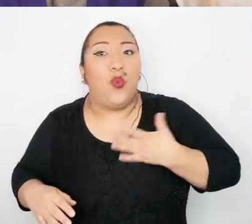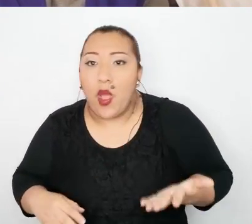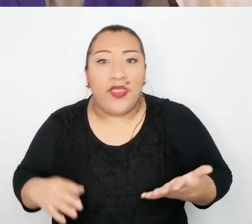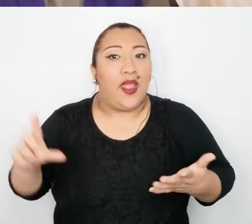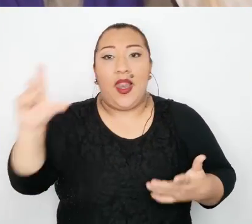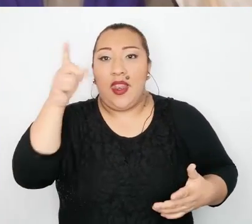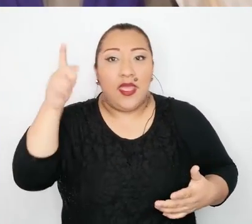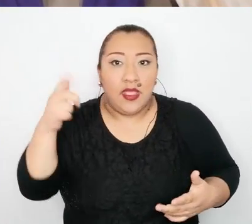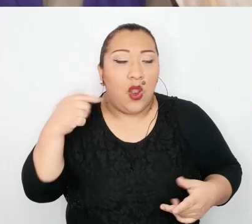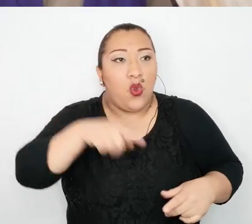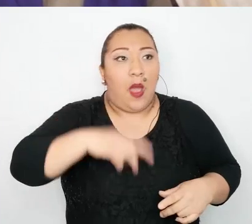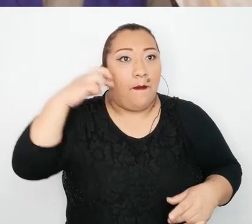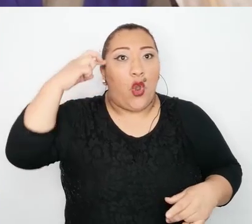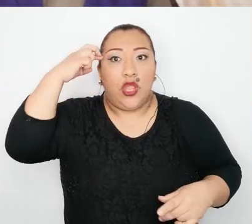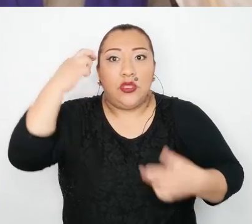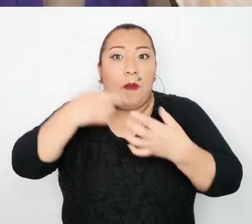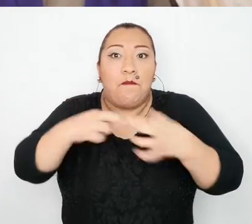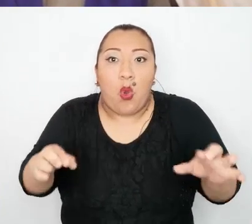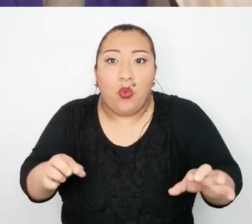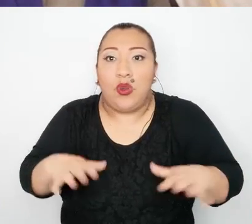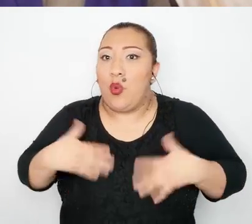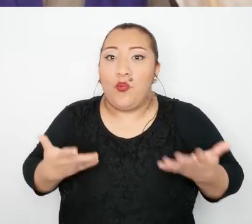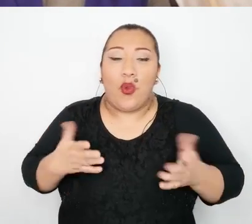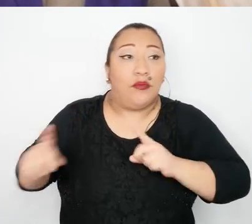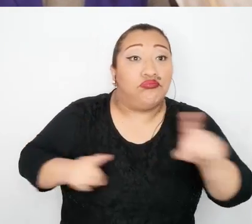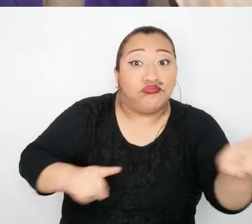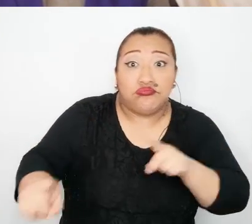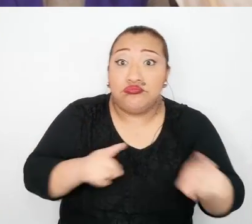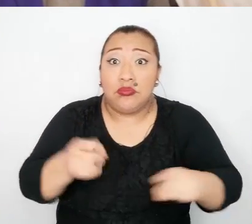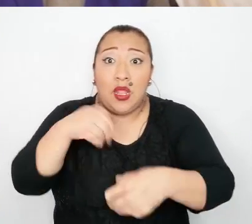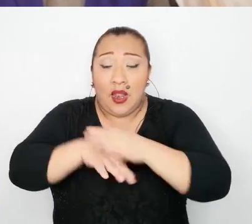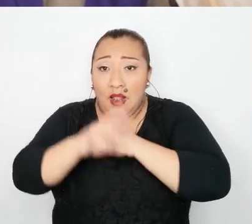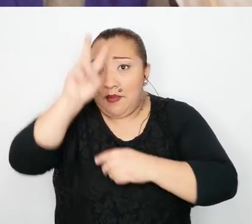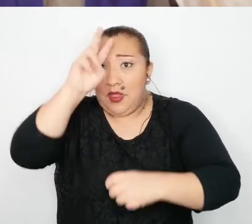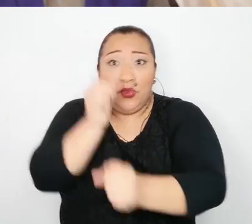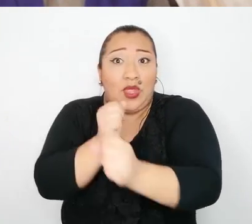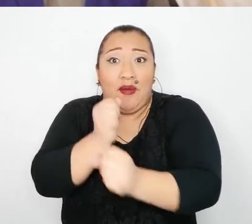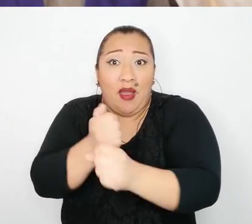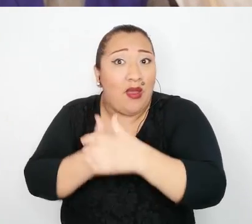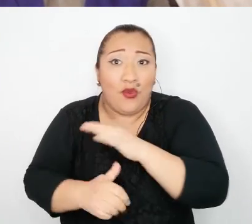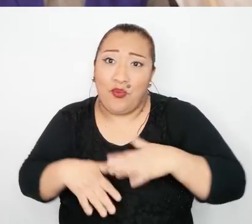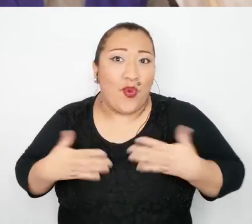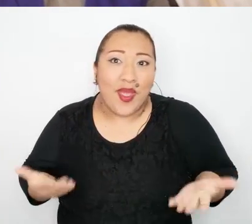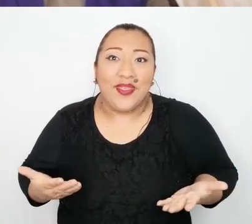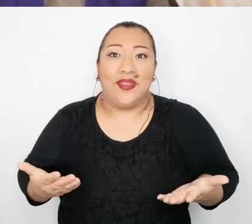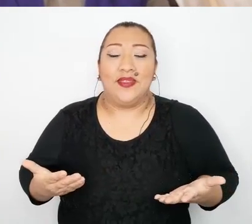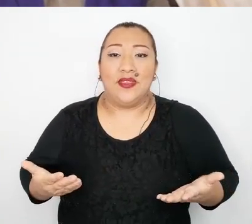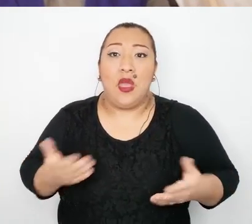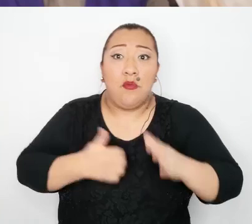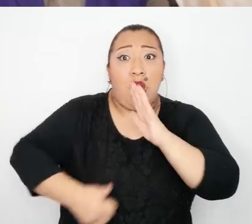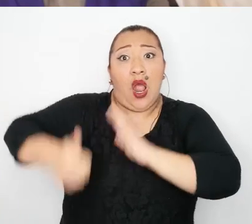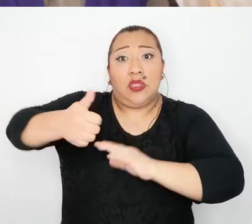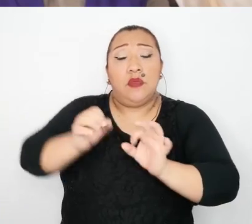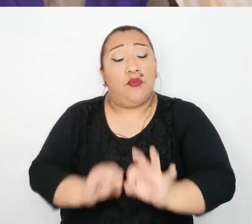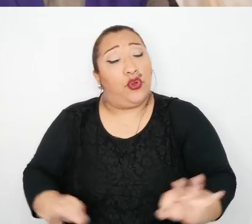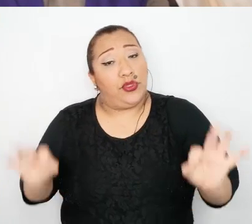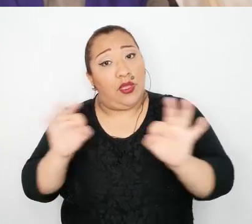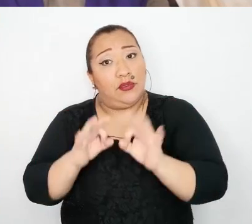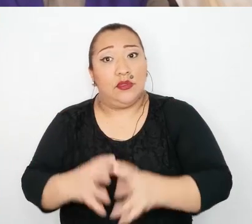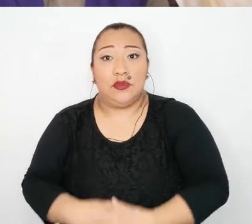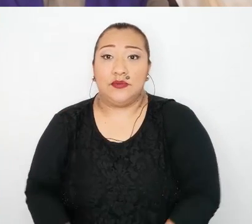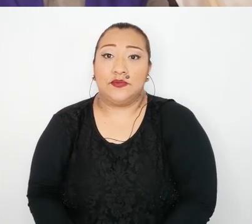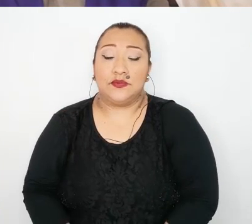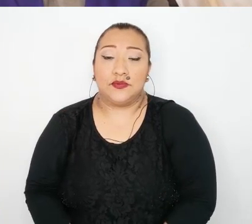puede encarnar, no puede liderar una política pública, no puede conducir una función pública de tan